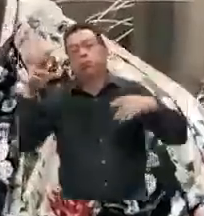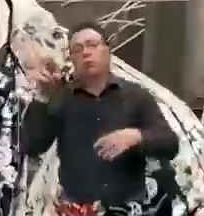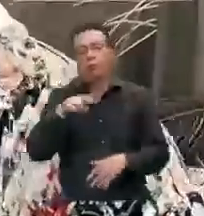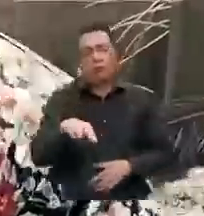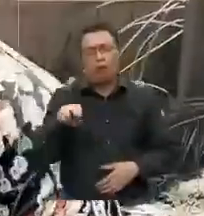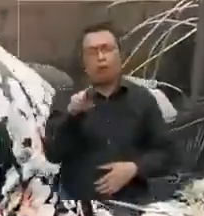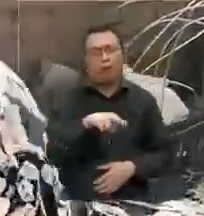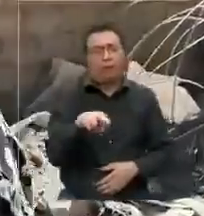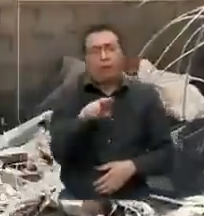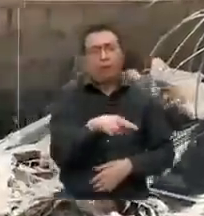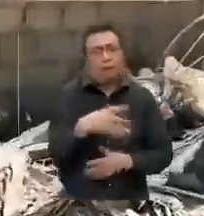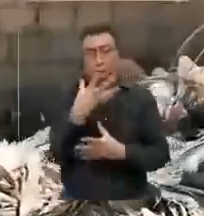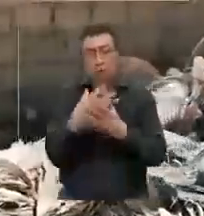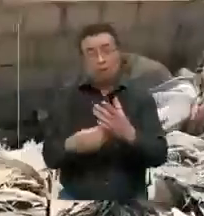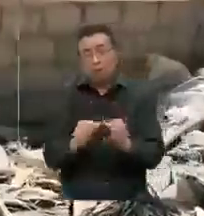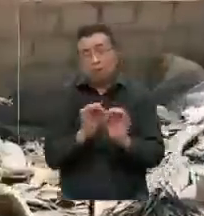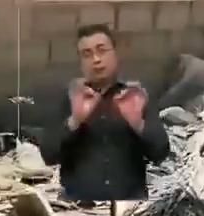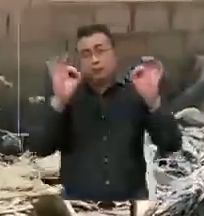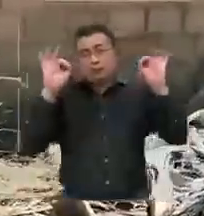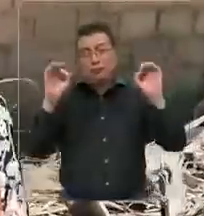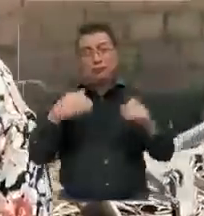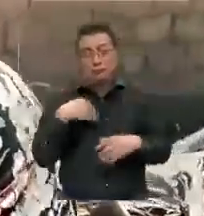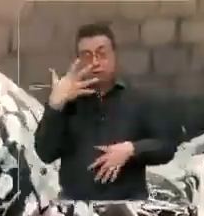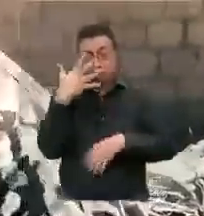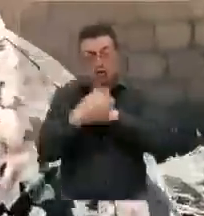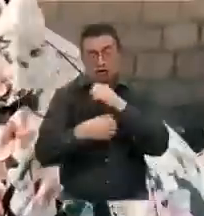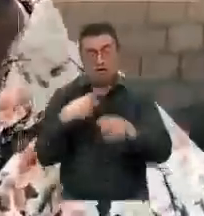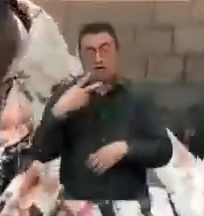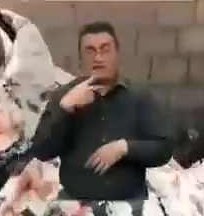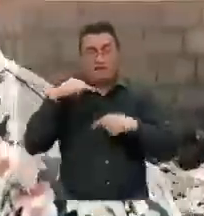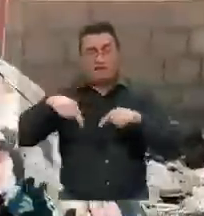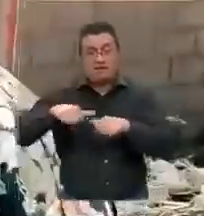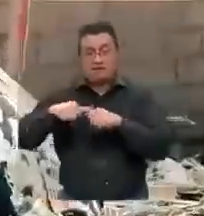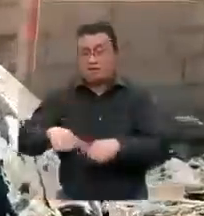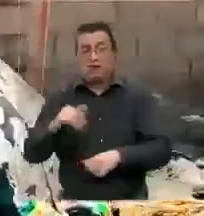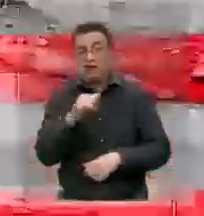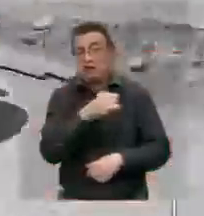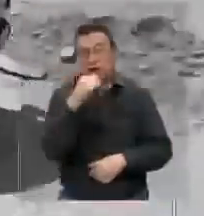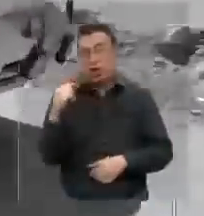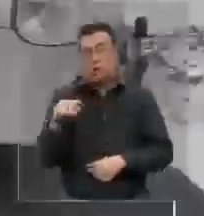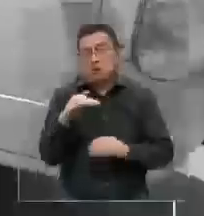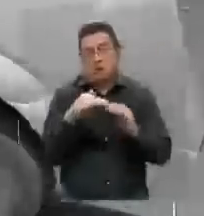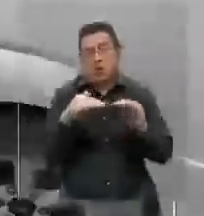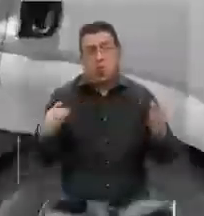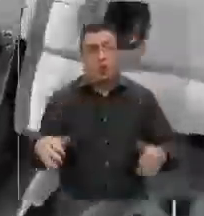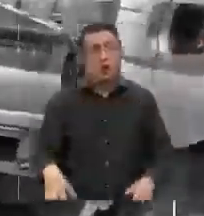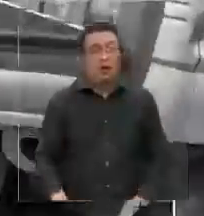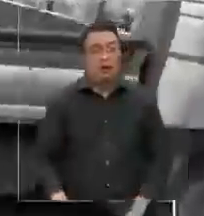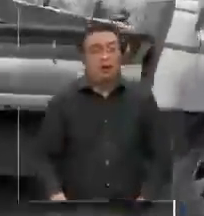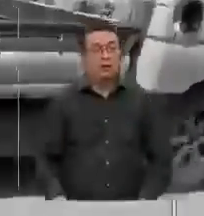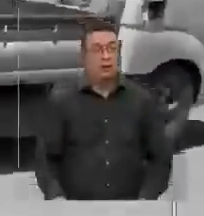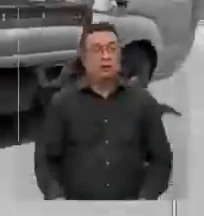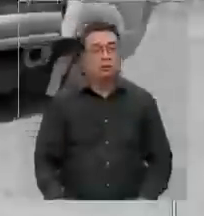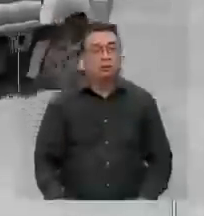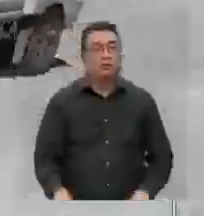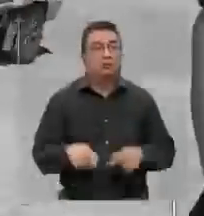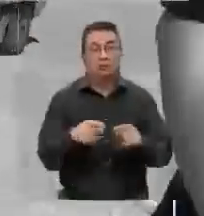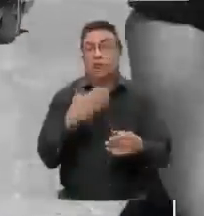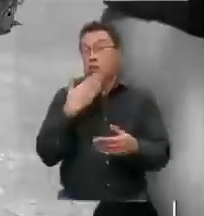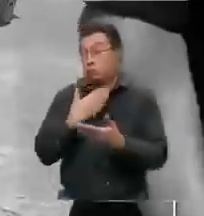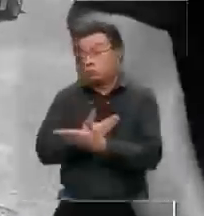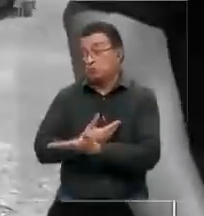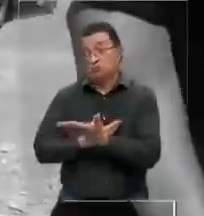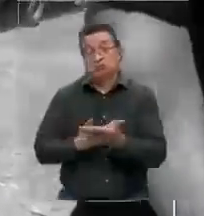no, es algo que nunca se va a acabar. Yo llevo 5 años viviendo acá y esto ha sido siempre así. Pero esto no,